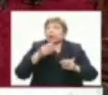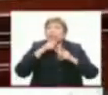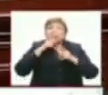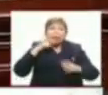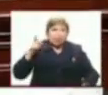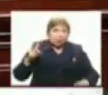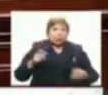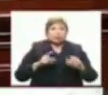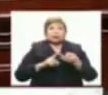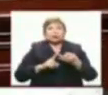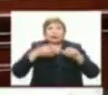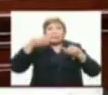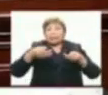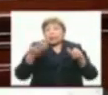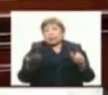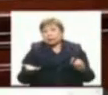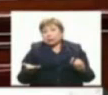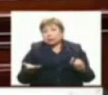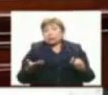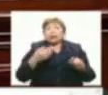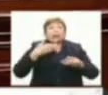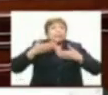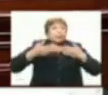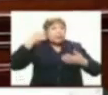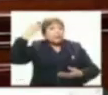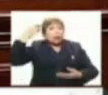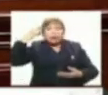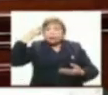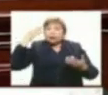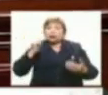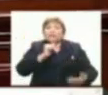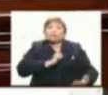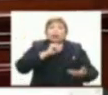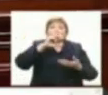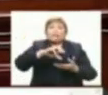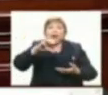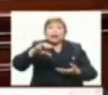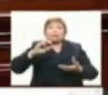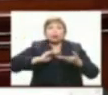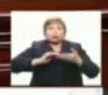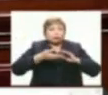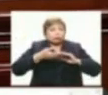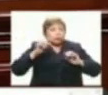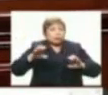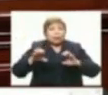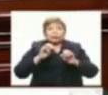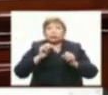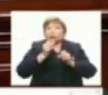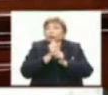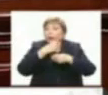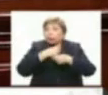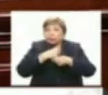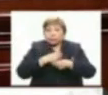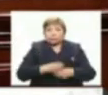lenguas vigentes y ejecute políticas donde los propios pueblos originarios participen en su elaboración y